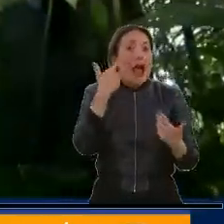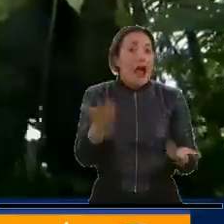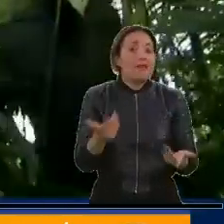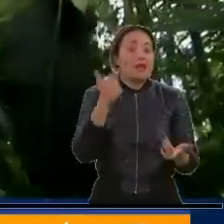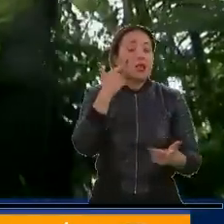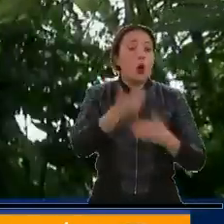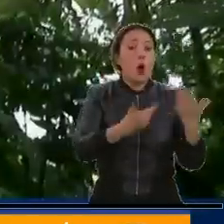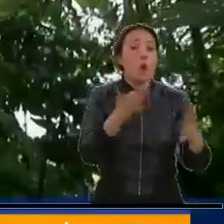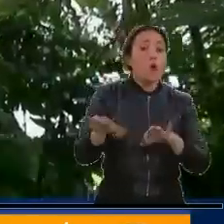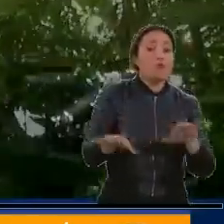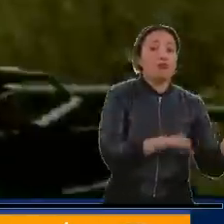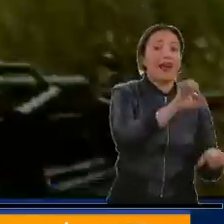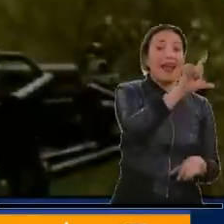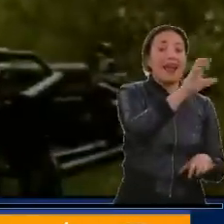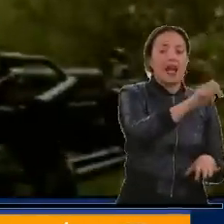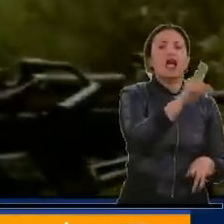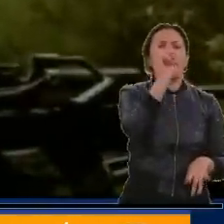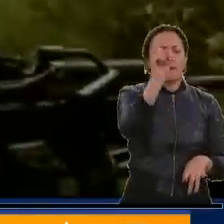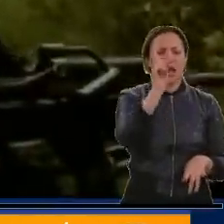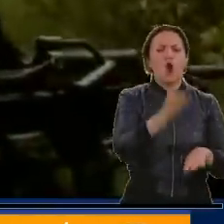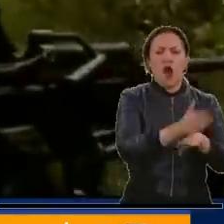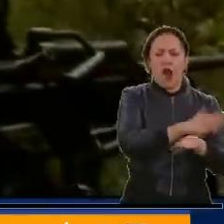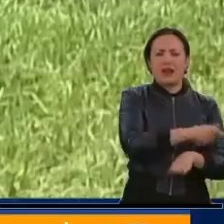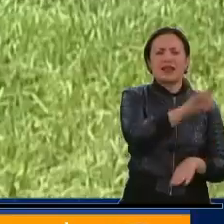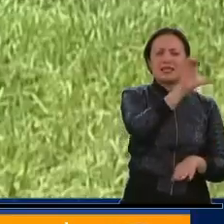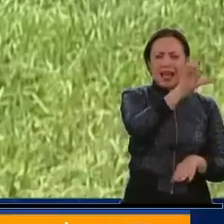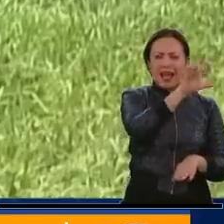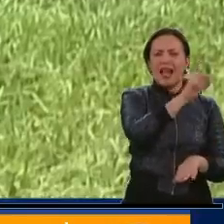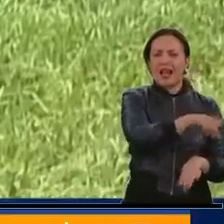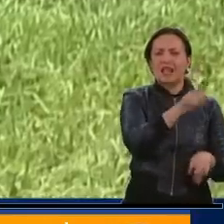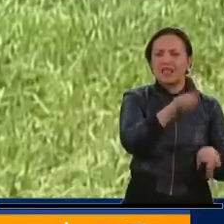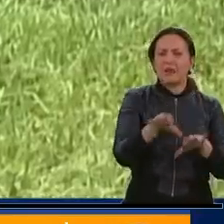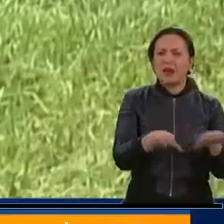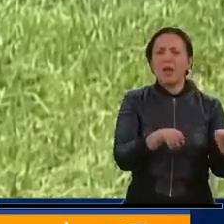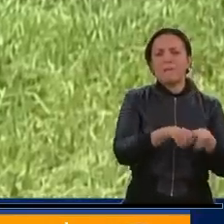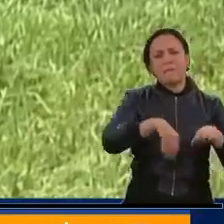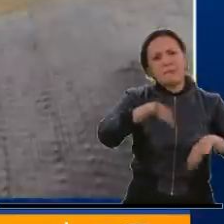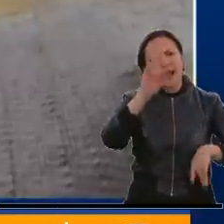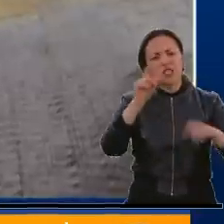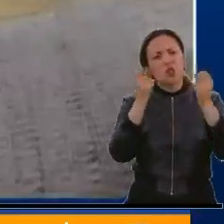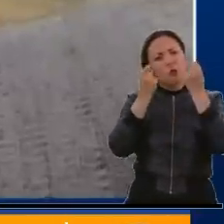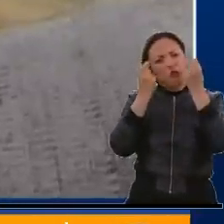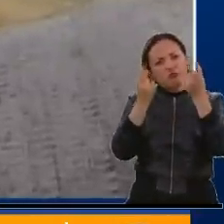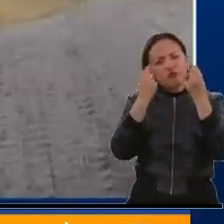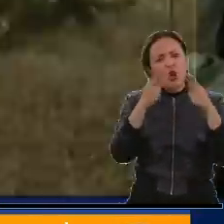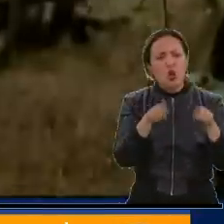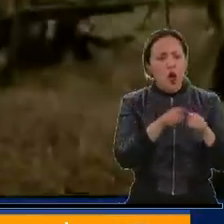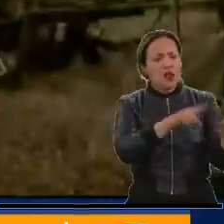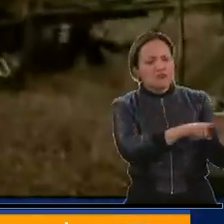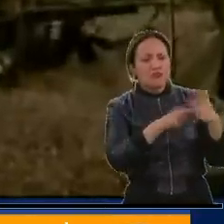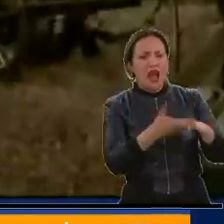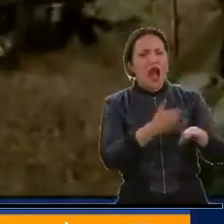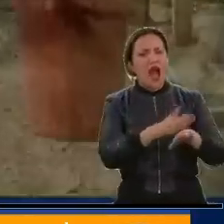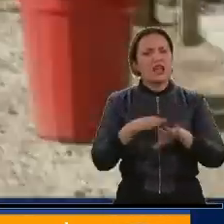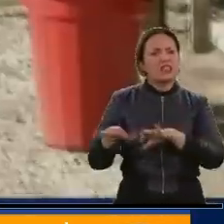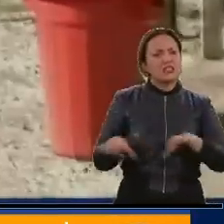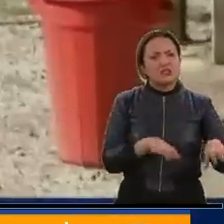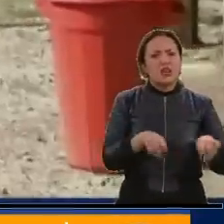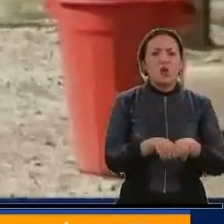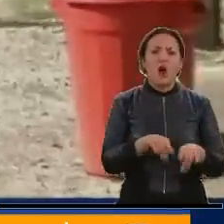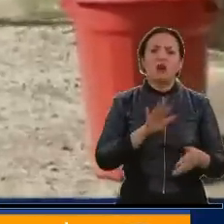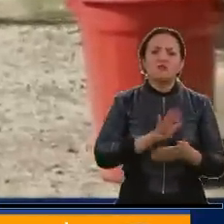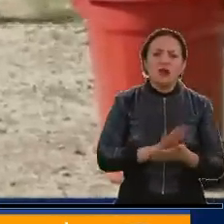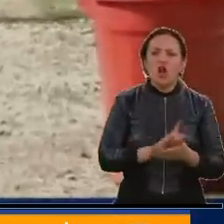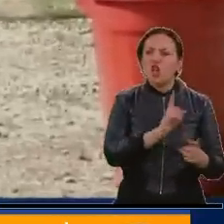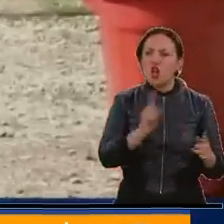el ELN, pero ya el ELN había tenido también una reacción más comprensiva, una reacción tranquila de no suspender diálogos,